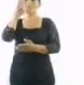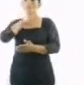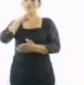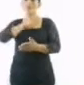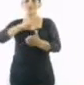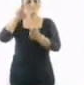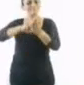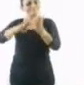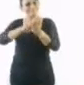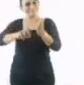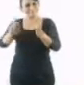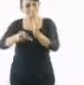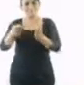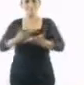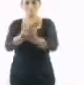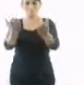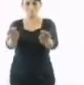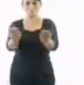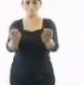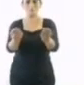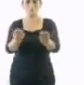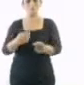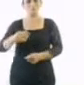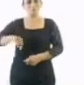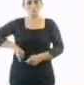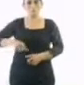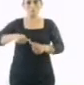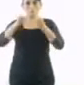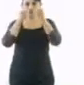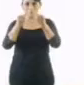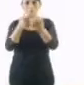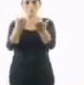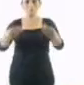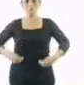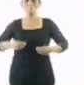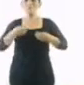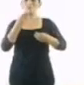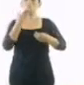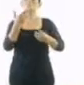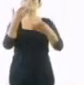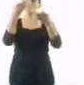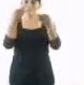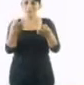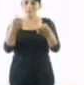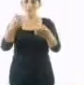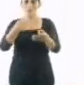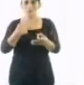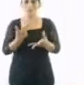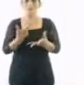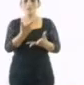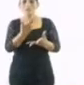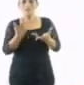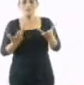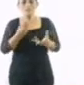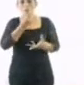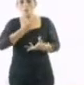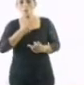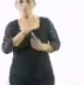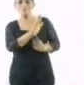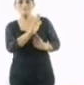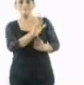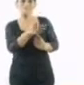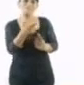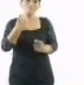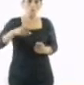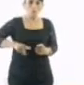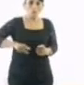lo que se ha hecho mal y regresarle el poder a los ciudadanos. Mi único interés eres tú y la calidad de vida de nuestras familias. Yo no soy